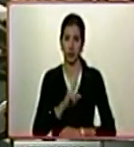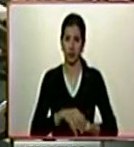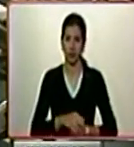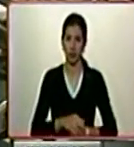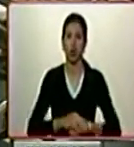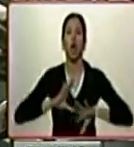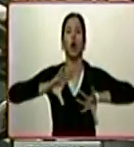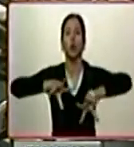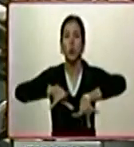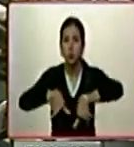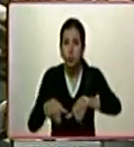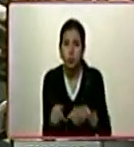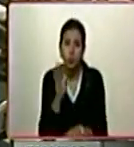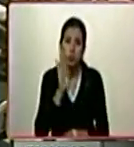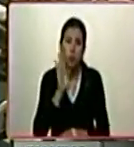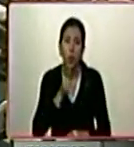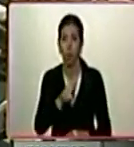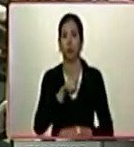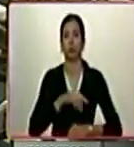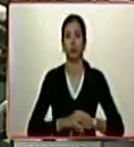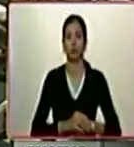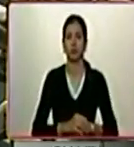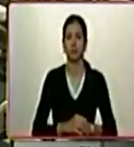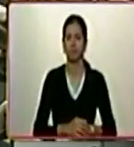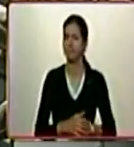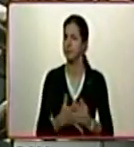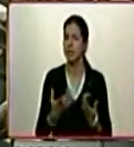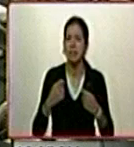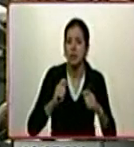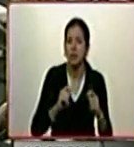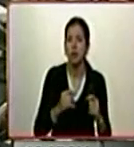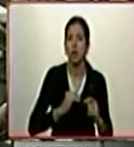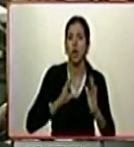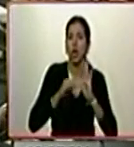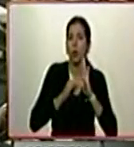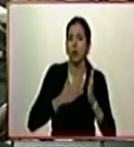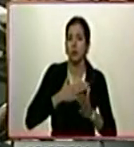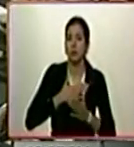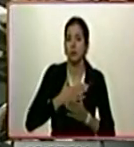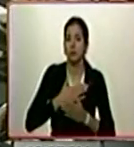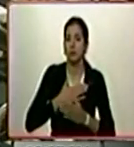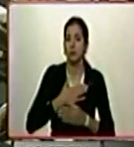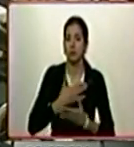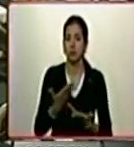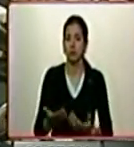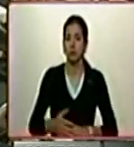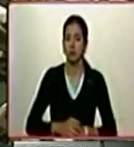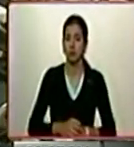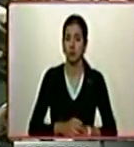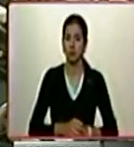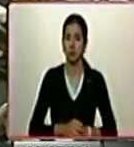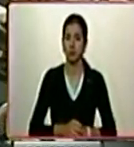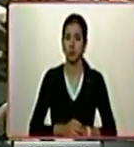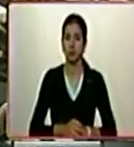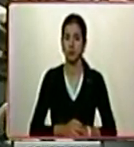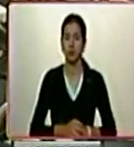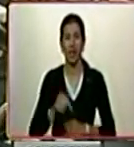en la delincuencia organizada, extraer nuestro preciado líquido, que con mucho esfuerzo